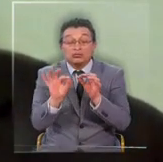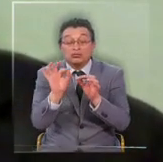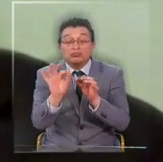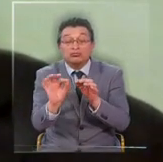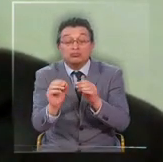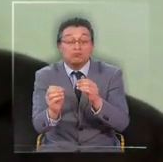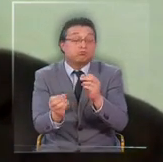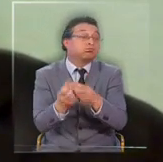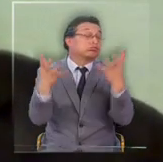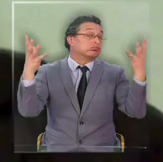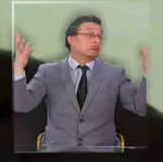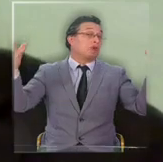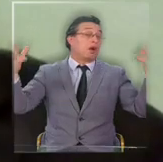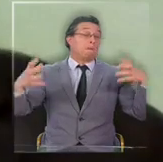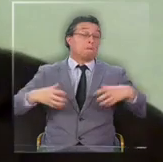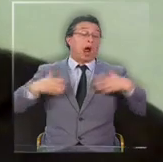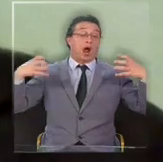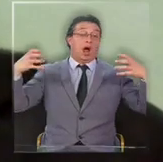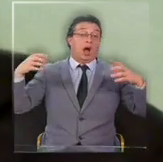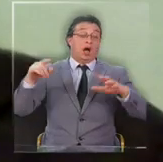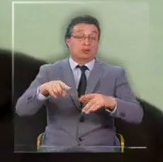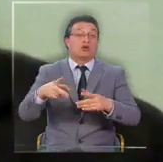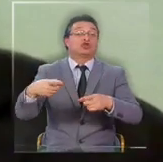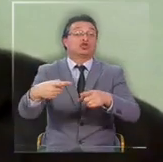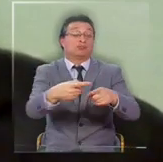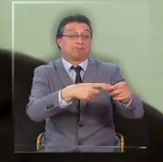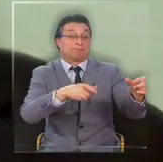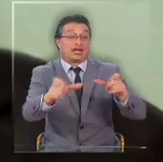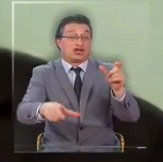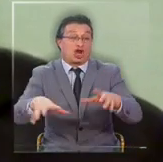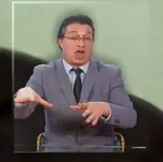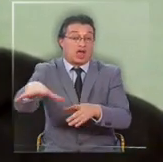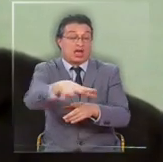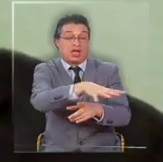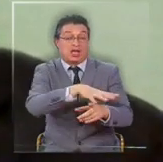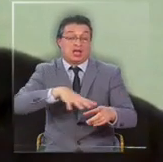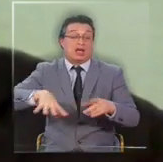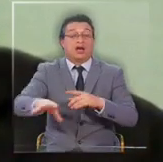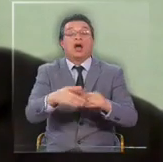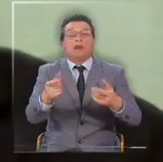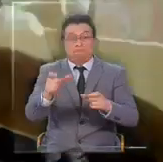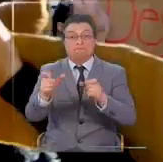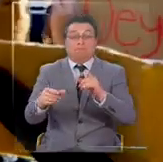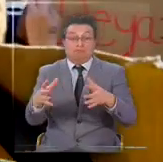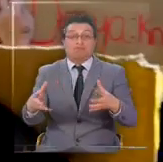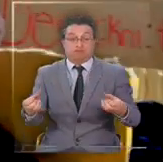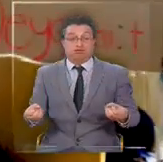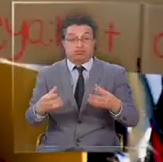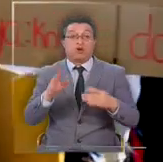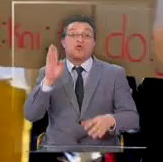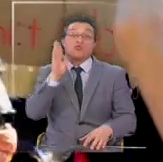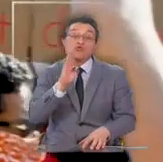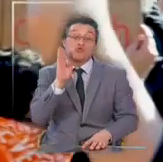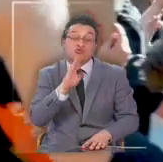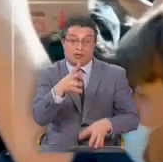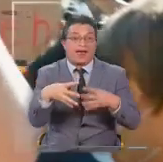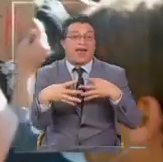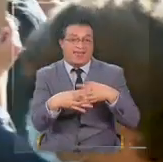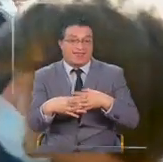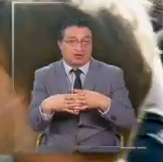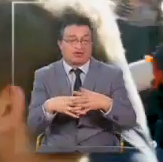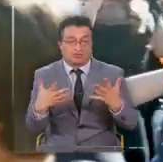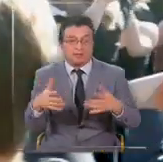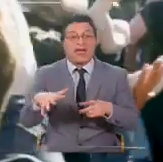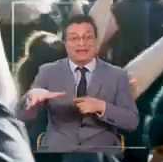para este verdadero estallido social que está protagonizando la población afroestadounidense producto de